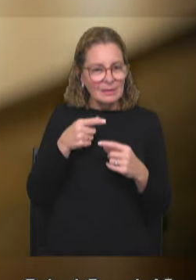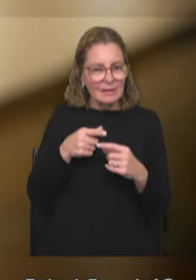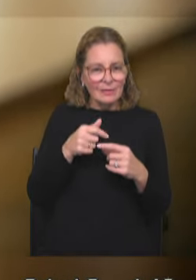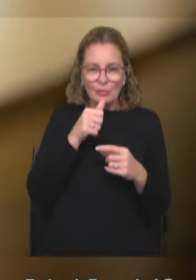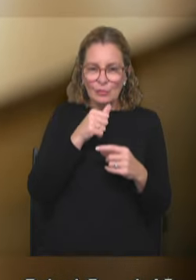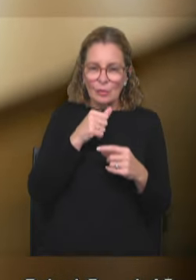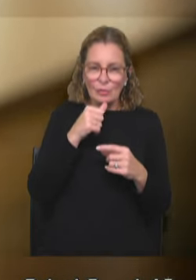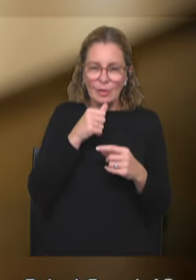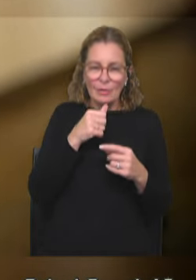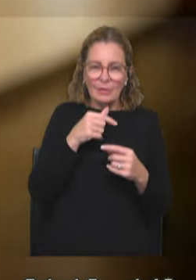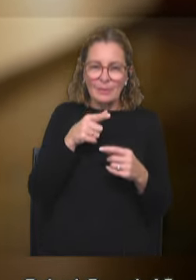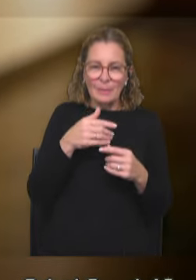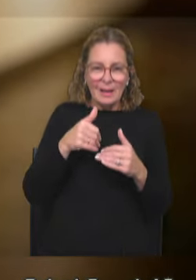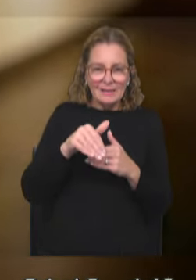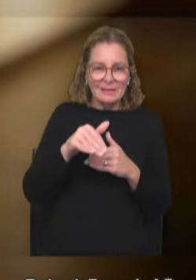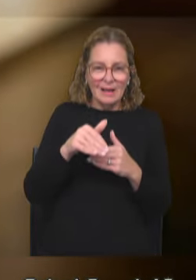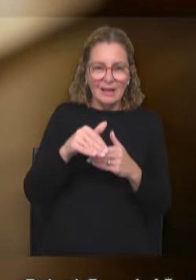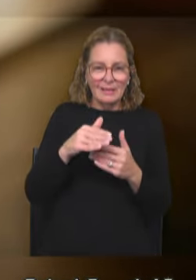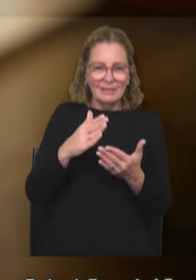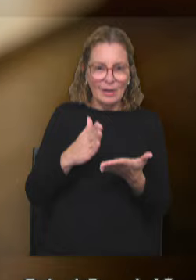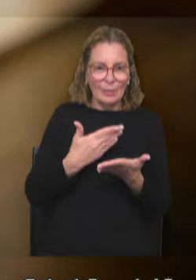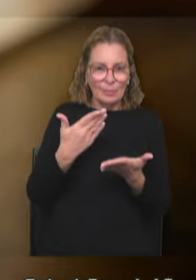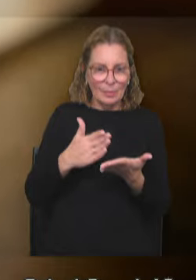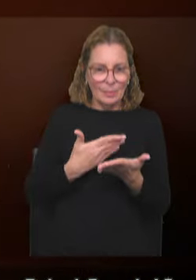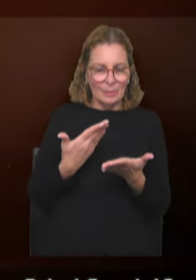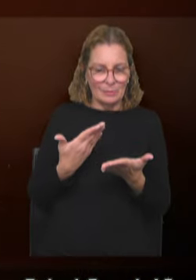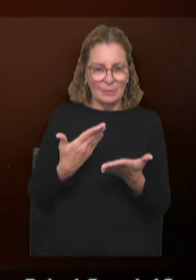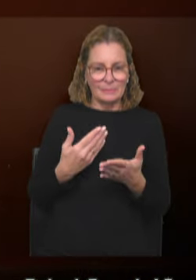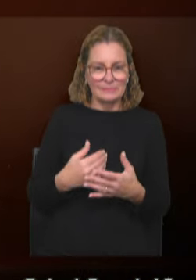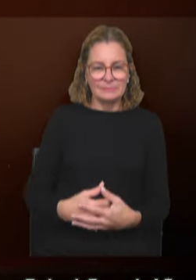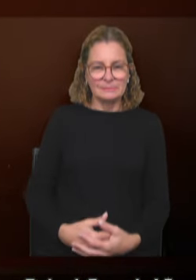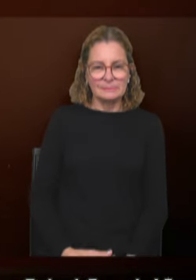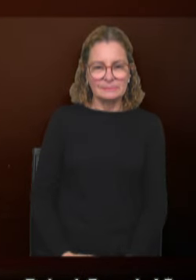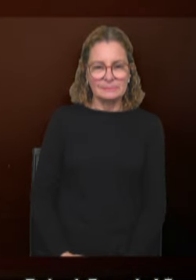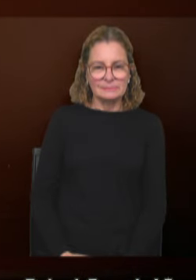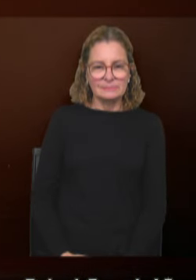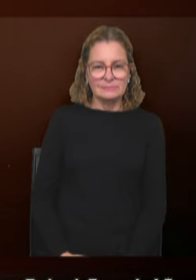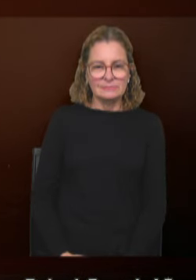resuelve pictóricamente, más allá del documento puro y duro, digamos.